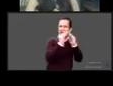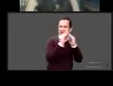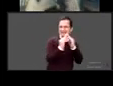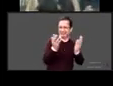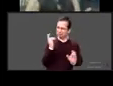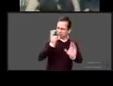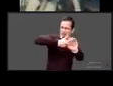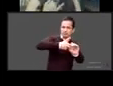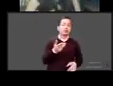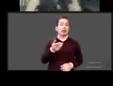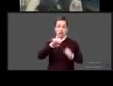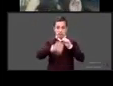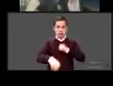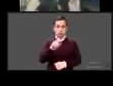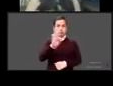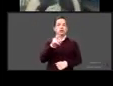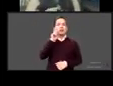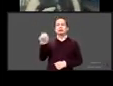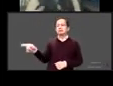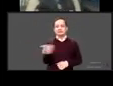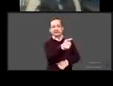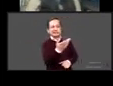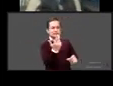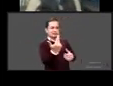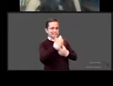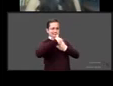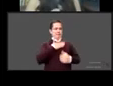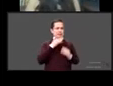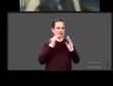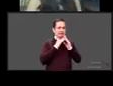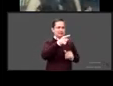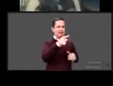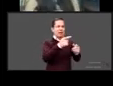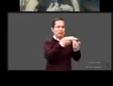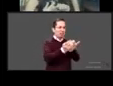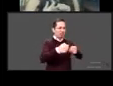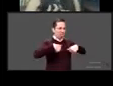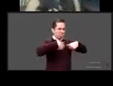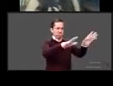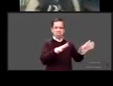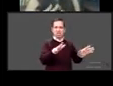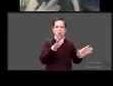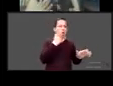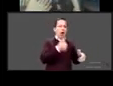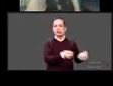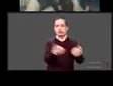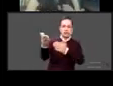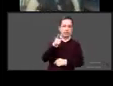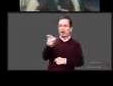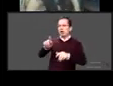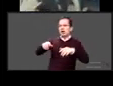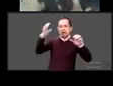hijos. Si vieran que no recogen sus platos, si vieran que, no sé, que dejaron la tele prendida, que no tendieron su cama.